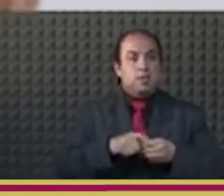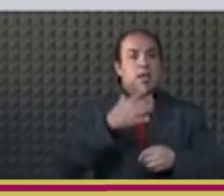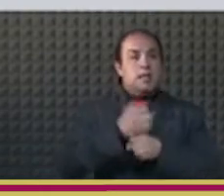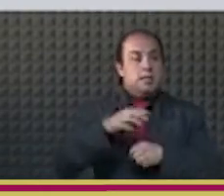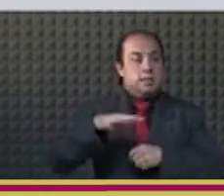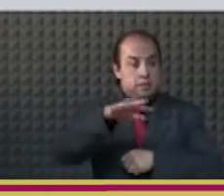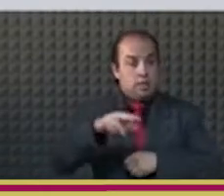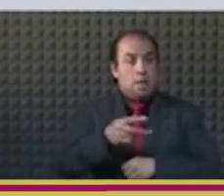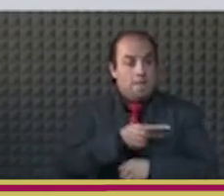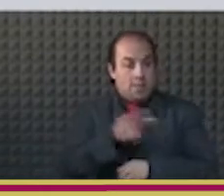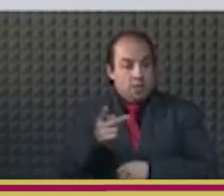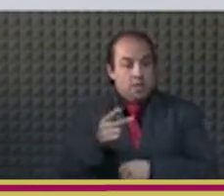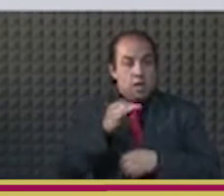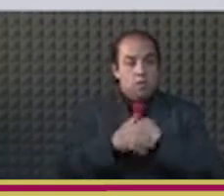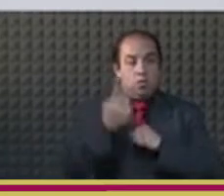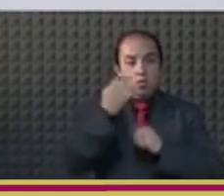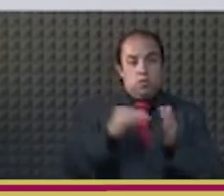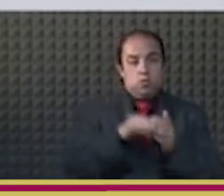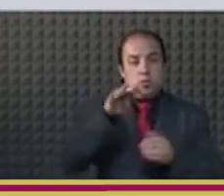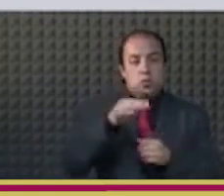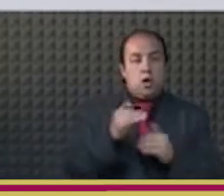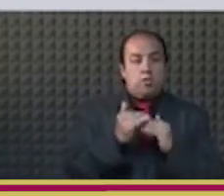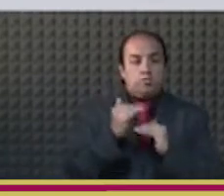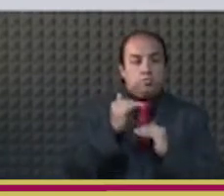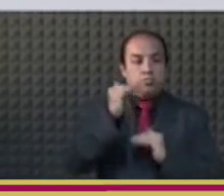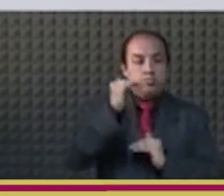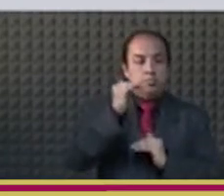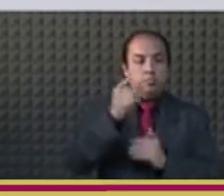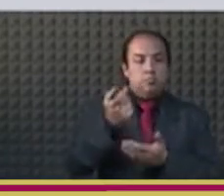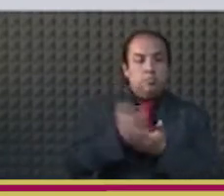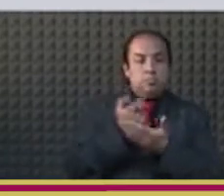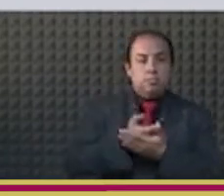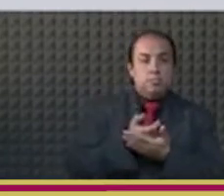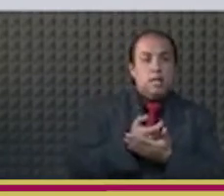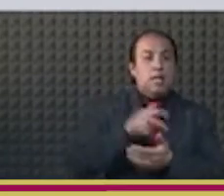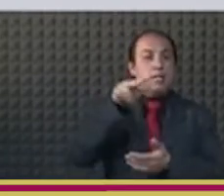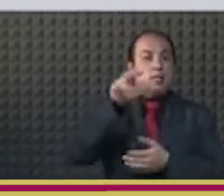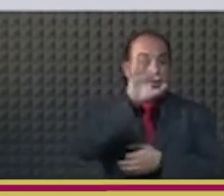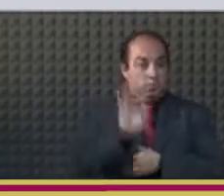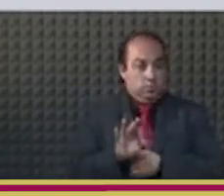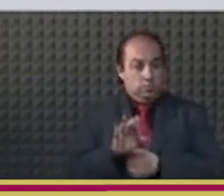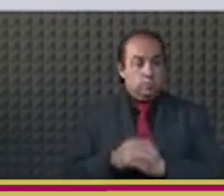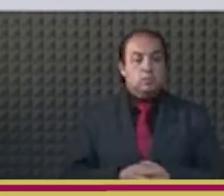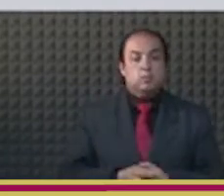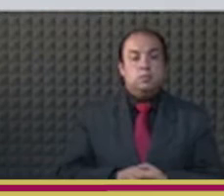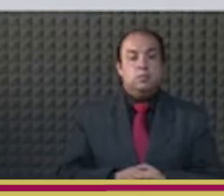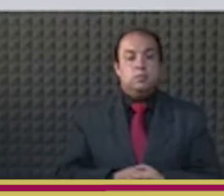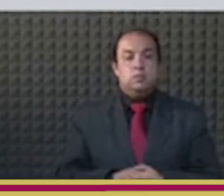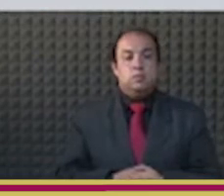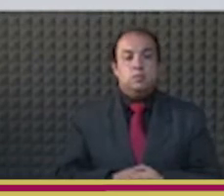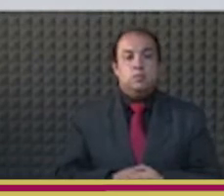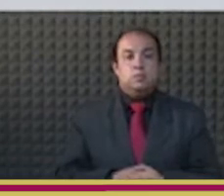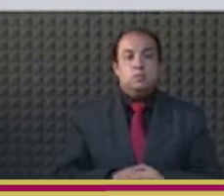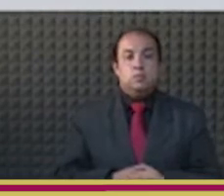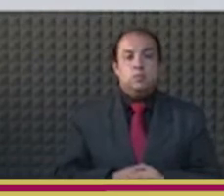al terminar el año 2019, había aumentado sus ingresos en un 18%. Junto